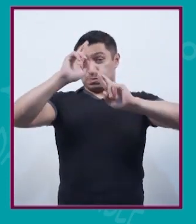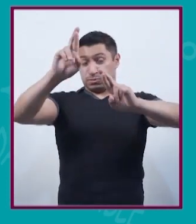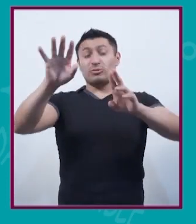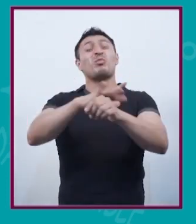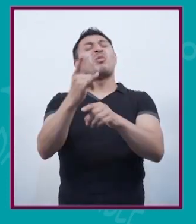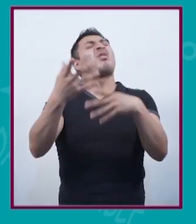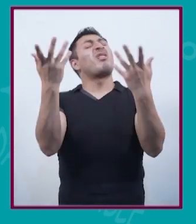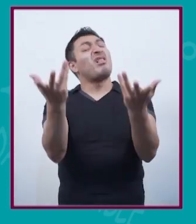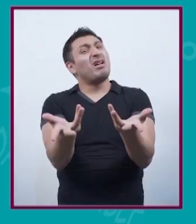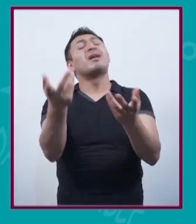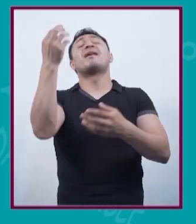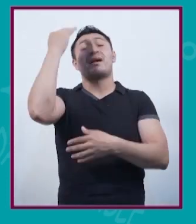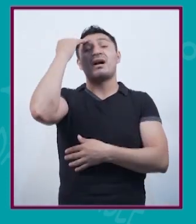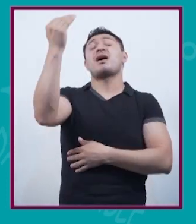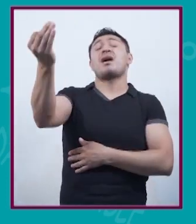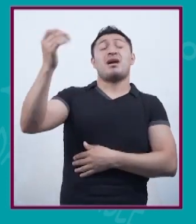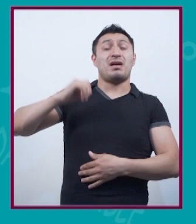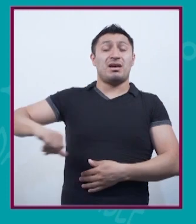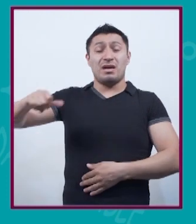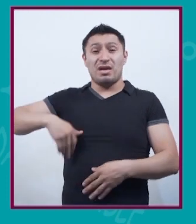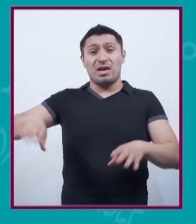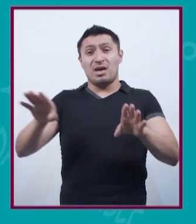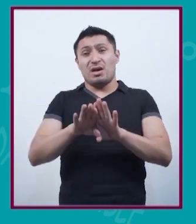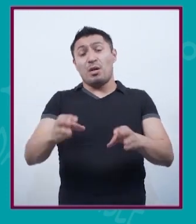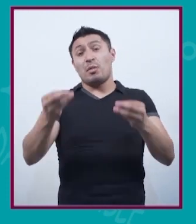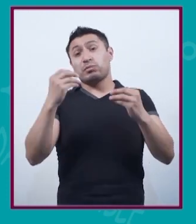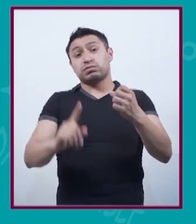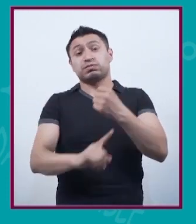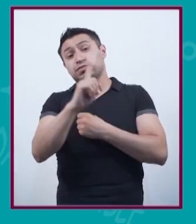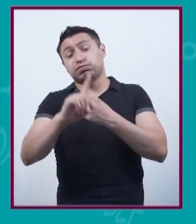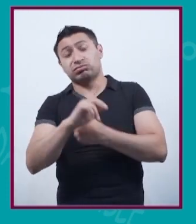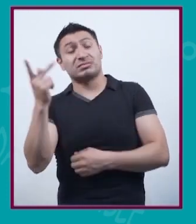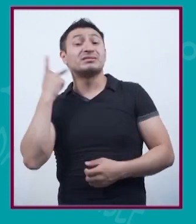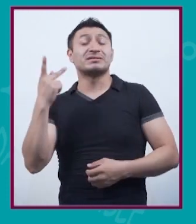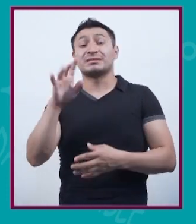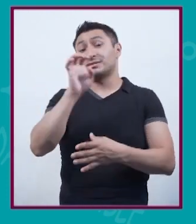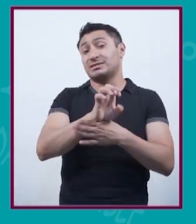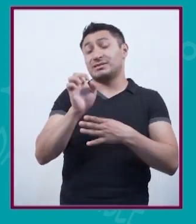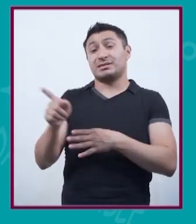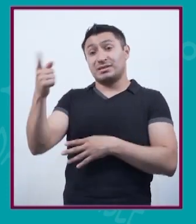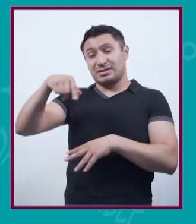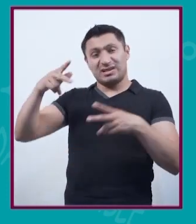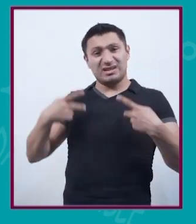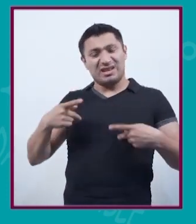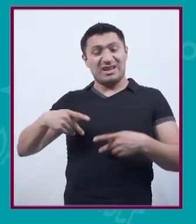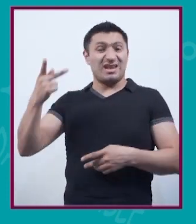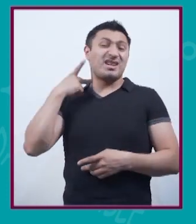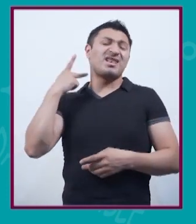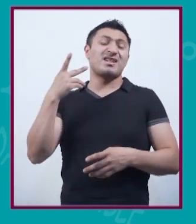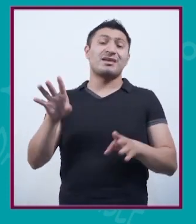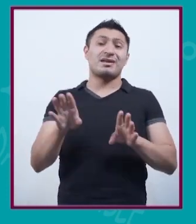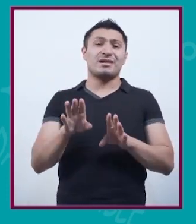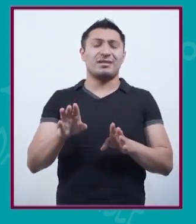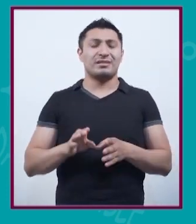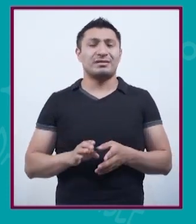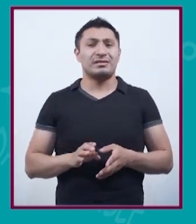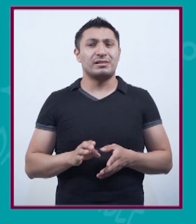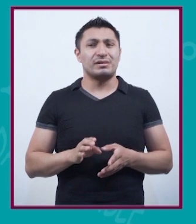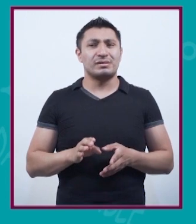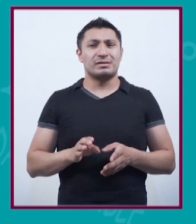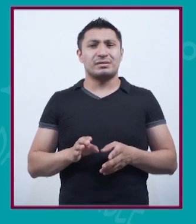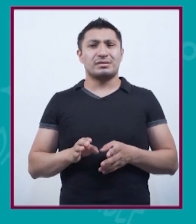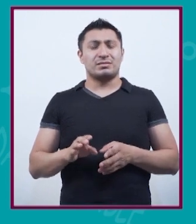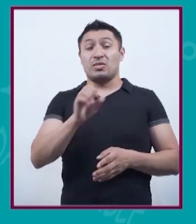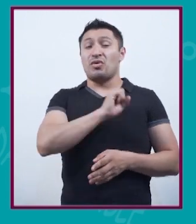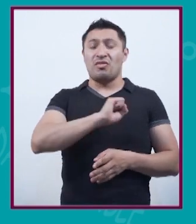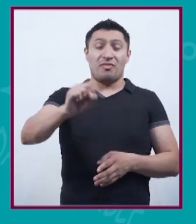en la sociedad. Es decir, es una época en que tenían mucho prestigio. ¿Por qué? Porque es una época, por un lado,